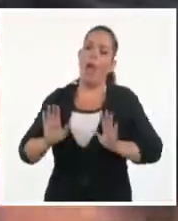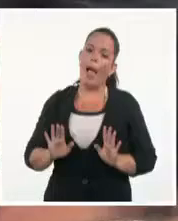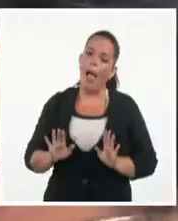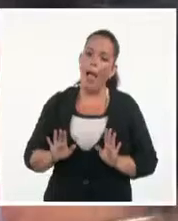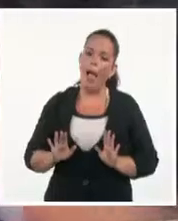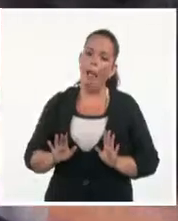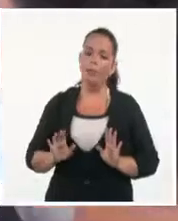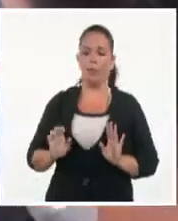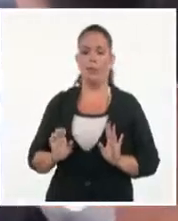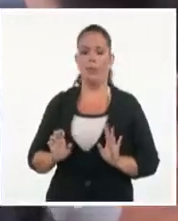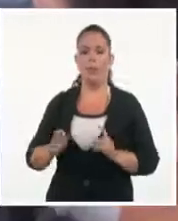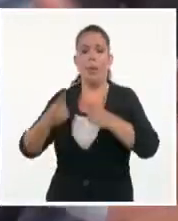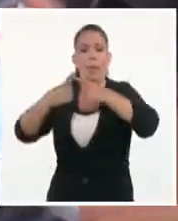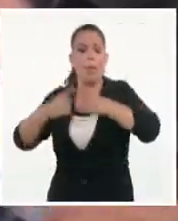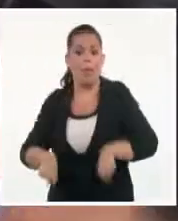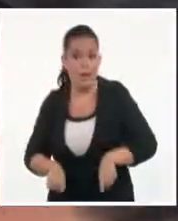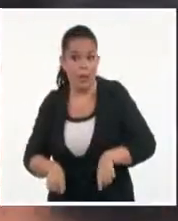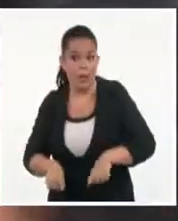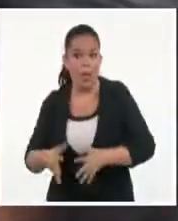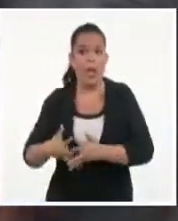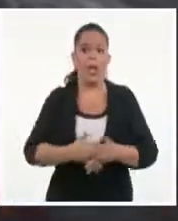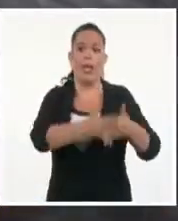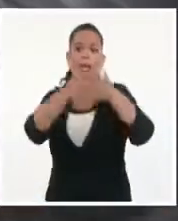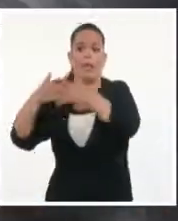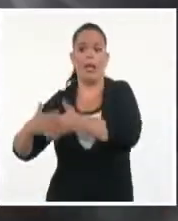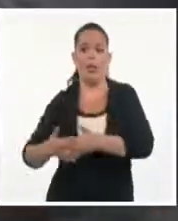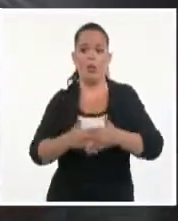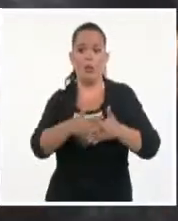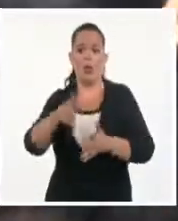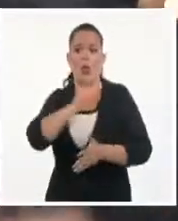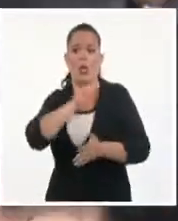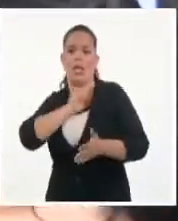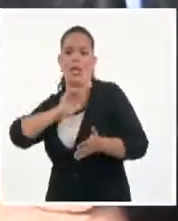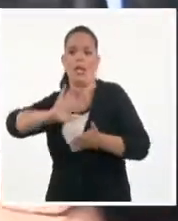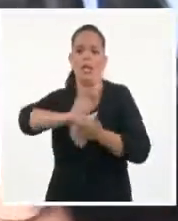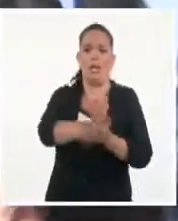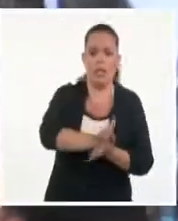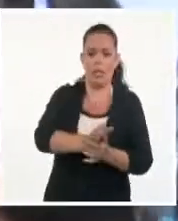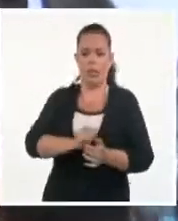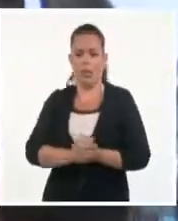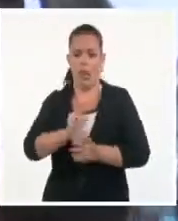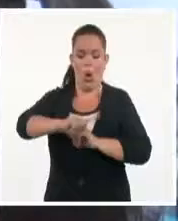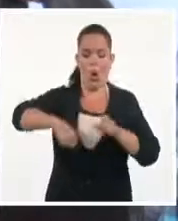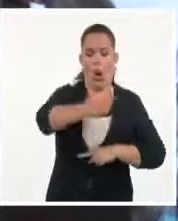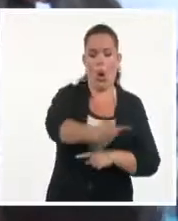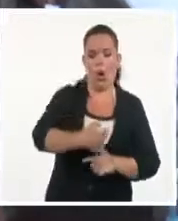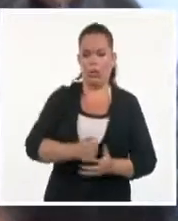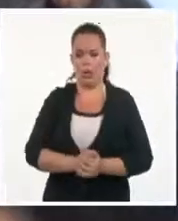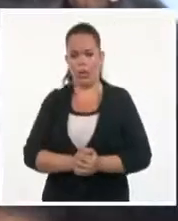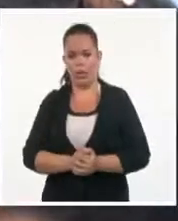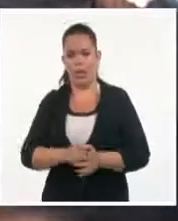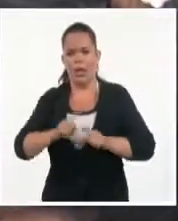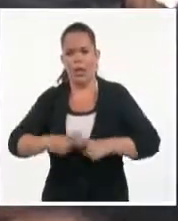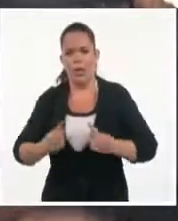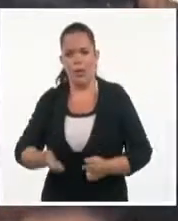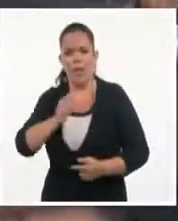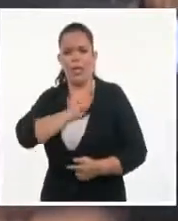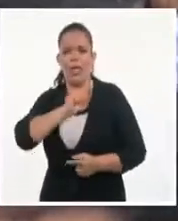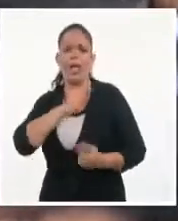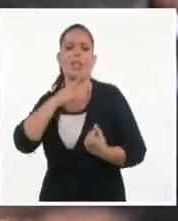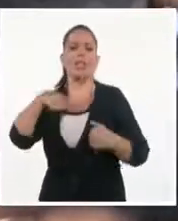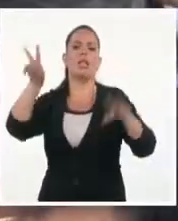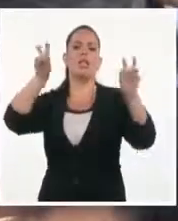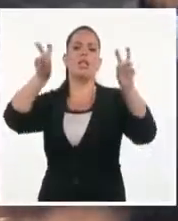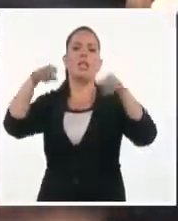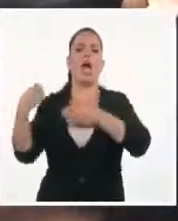agresión, si la posición es de decir que en Cuba hace falta en estos momentos una intervención humanitaria, ¿y por qué no había intervención humanitaria en todos los países que tuvieron crisis peores